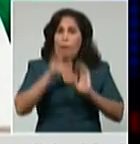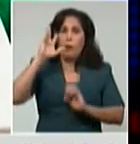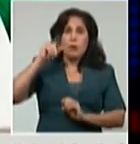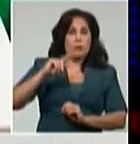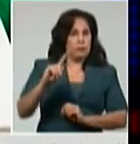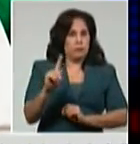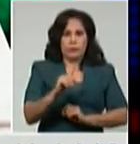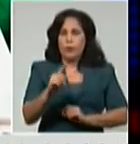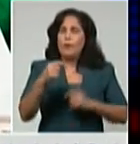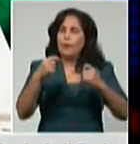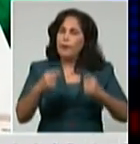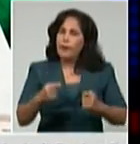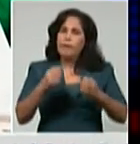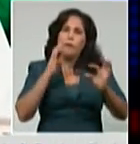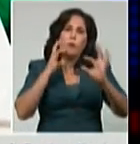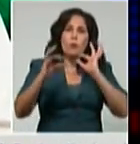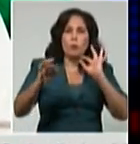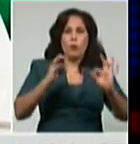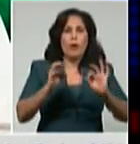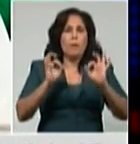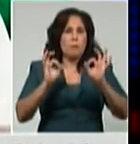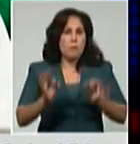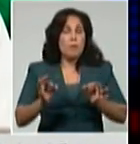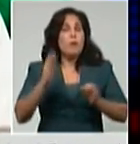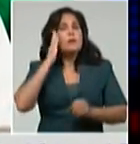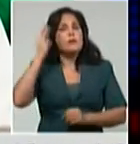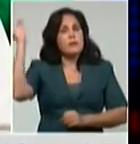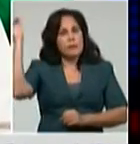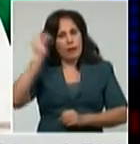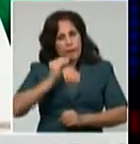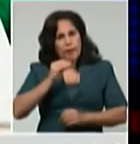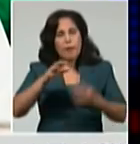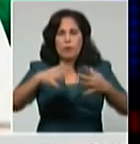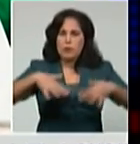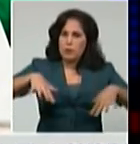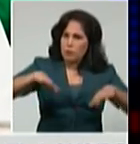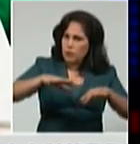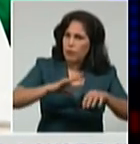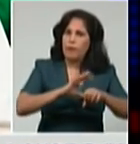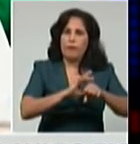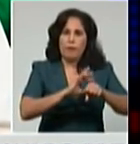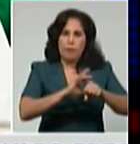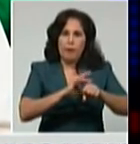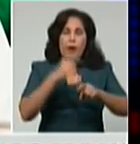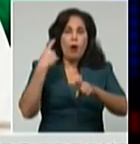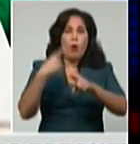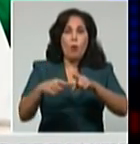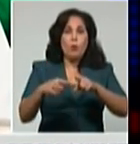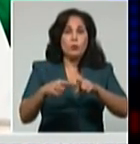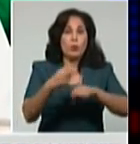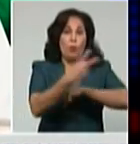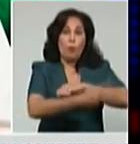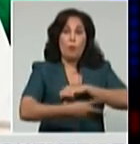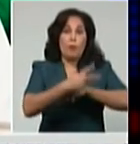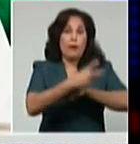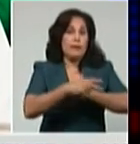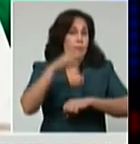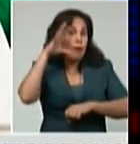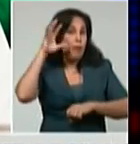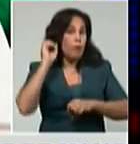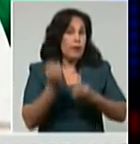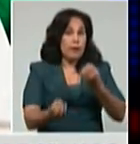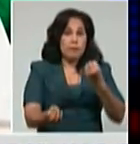de la enfermedad, porque conocemos lo que ha pasado en otros lugares del mundo, es que nosotros